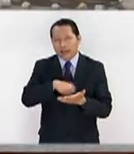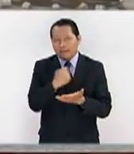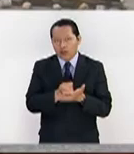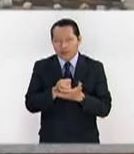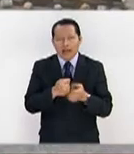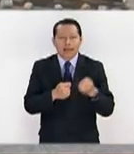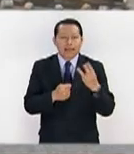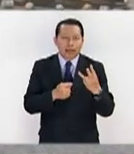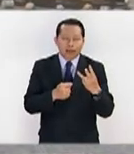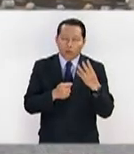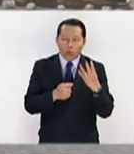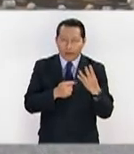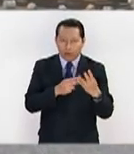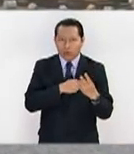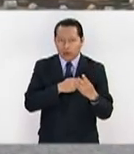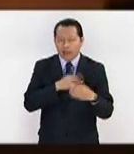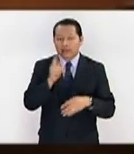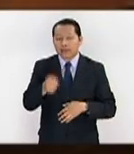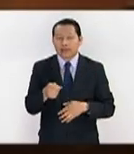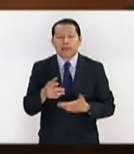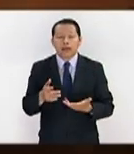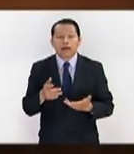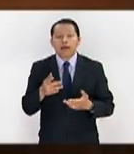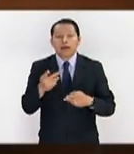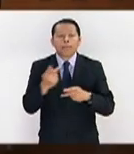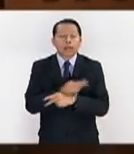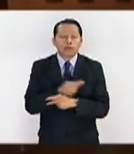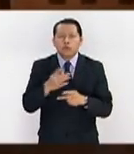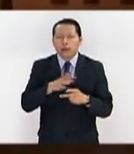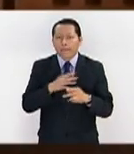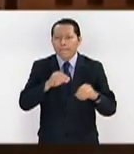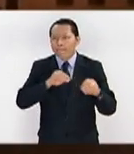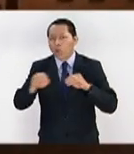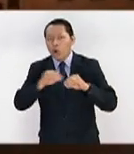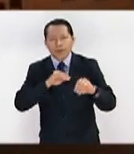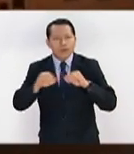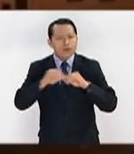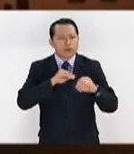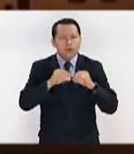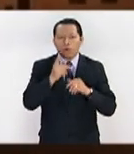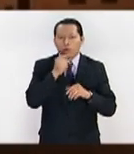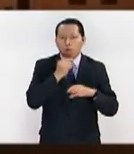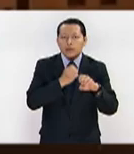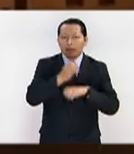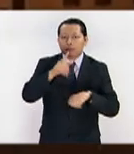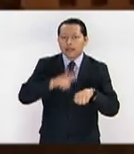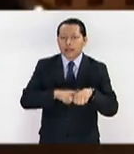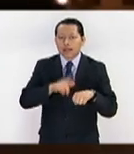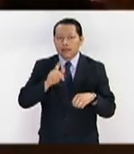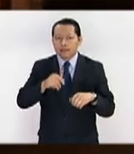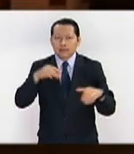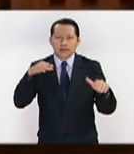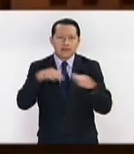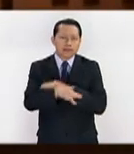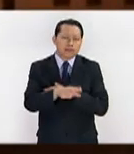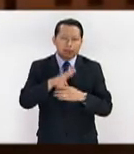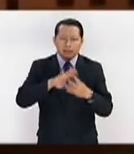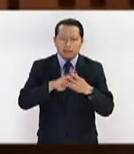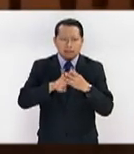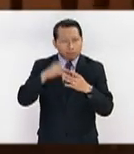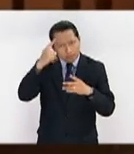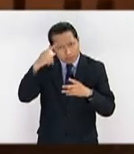4 heridos. El altercado provocó la movilización de elementos de la Policía Estatal, quienes ingresaron a la prisión